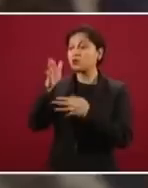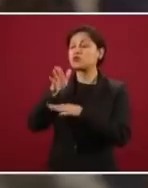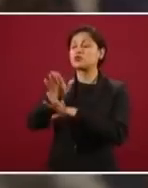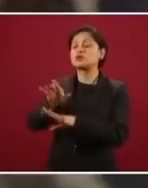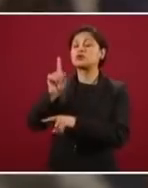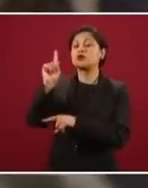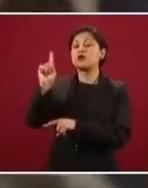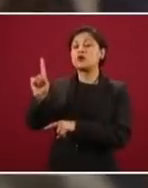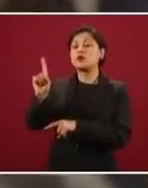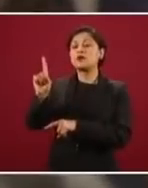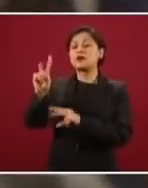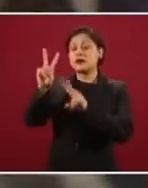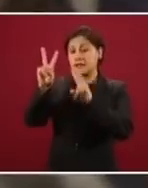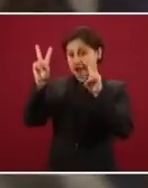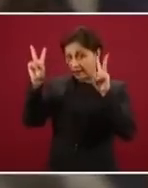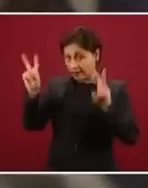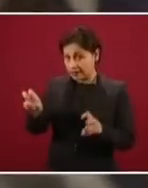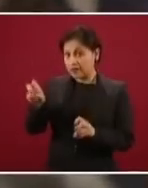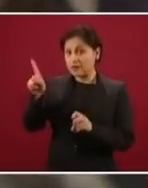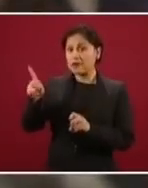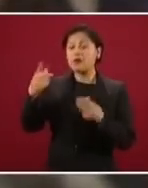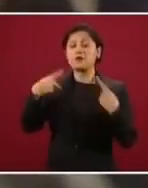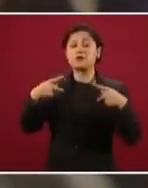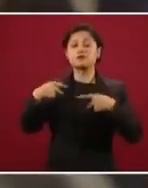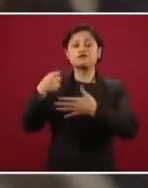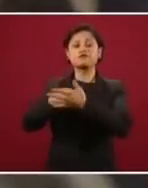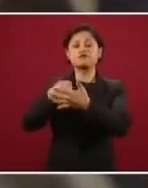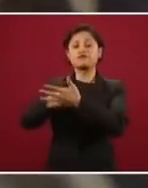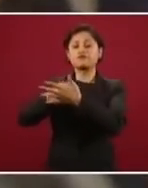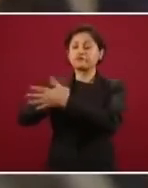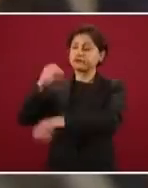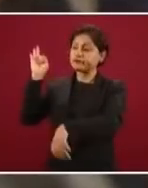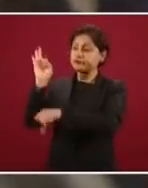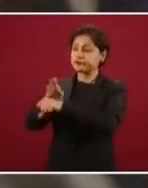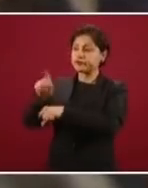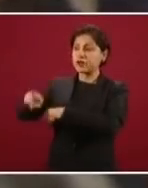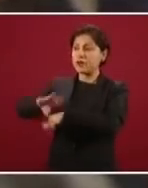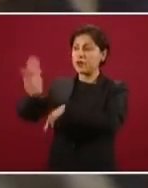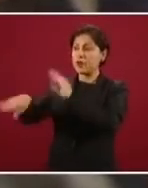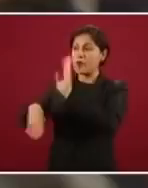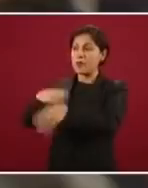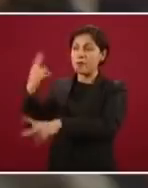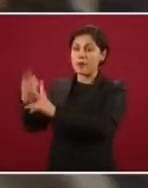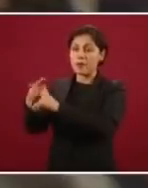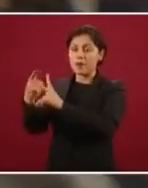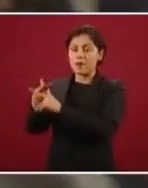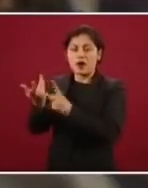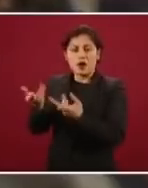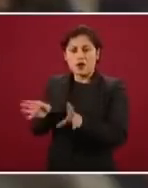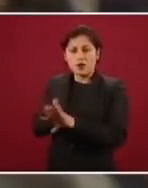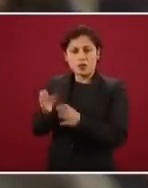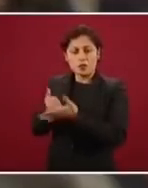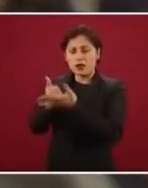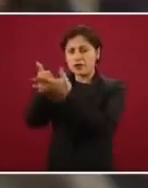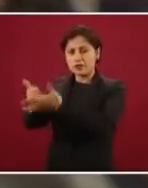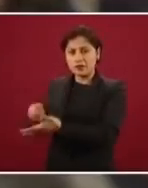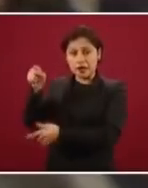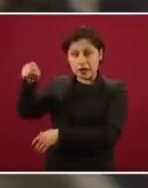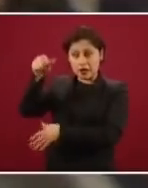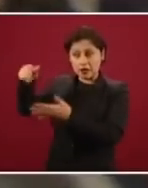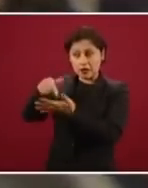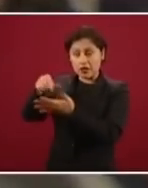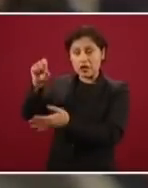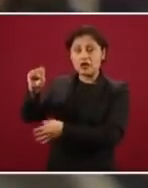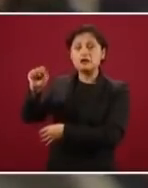tuvimos lo de las mariposas también y en el caso de samir se está pidiendo la gente sigue en la